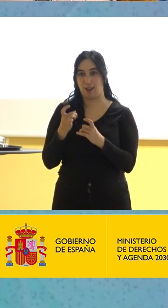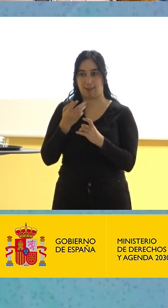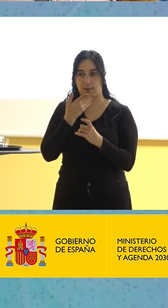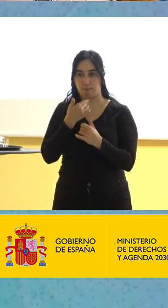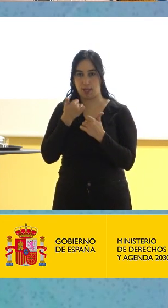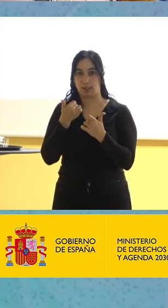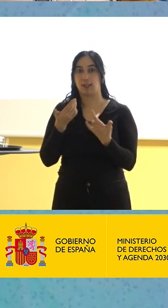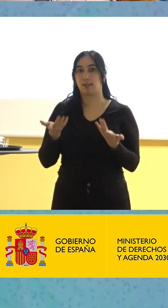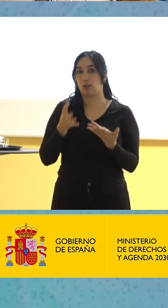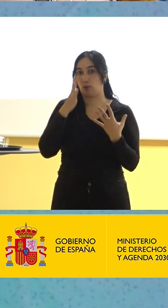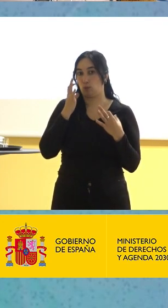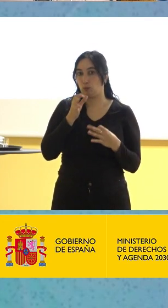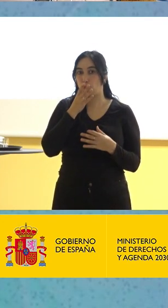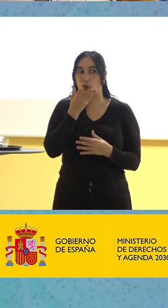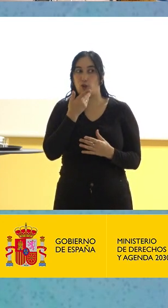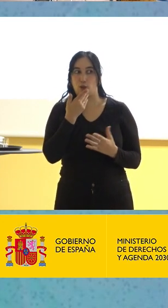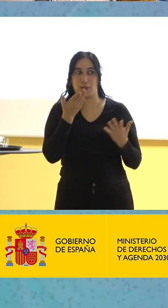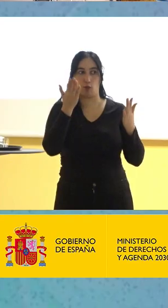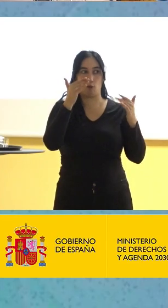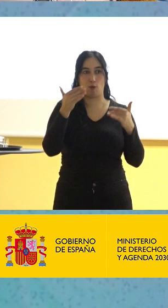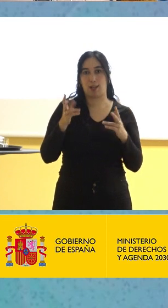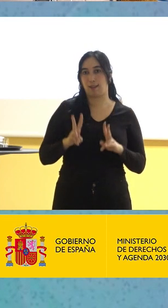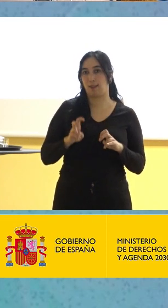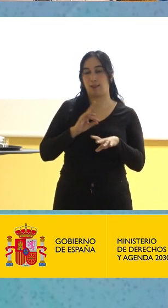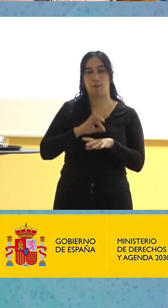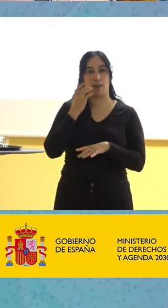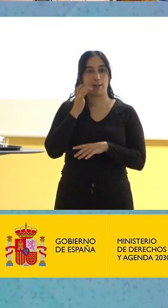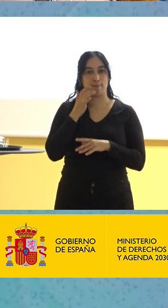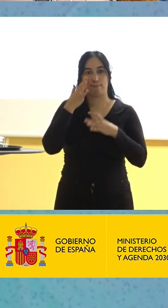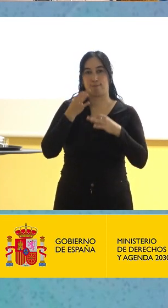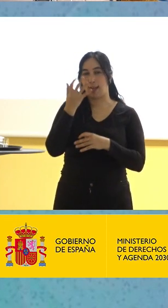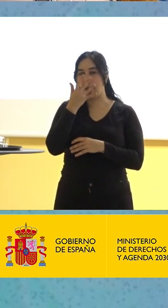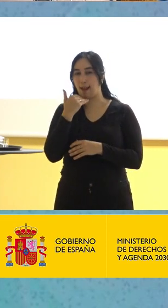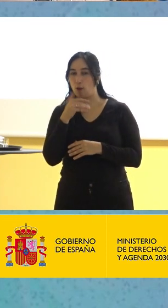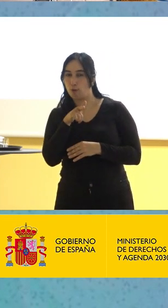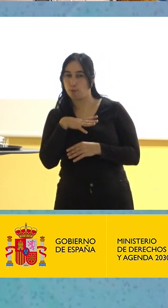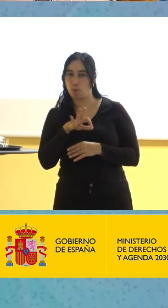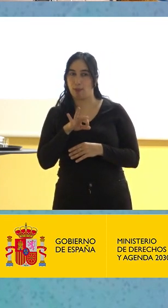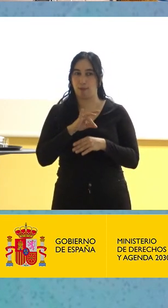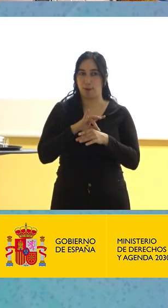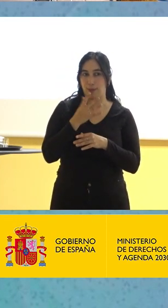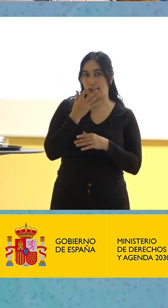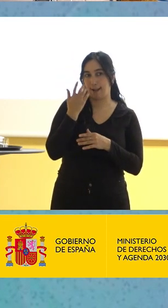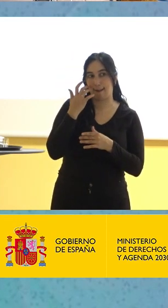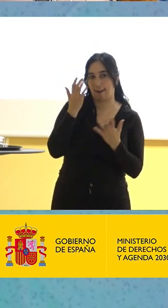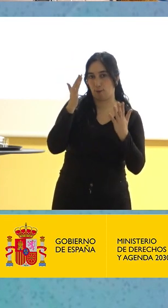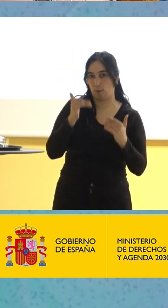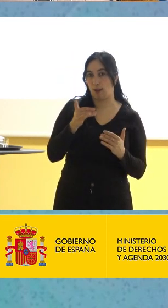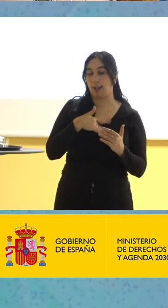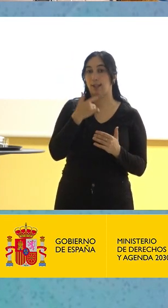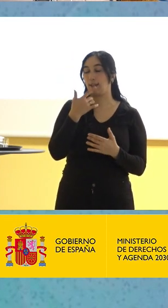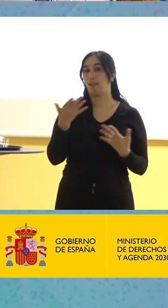porque si no hay un conocimiento sobre las enfermedades raras, tampoco hay una sospecha sobre las enfermedades raras y, por tanto,